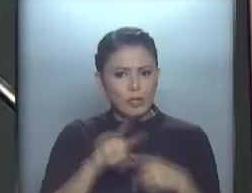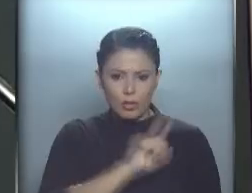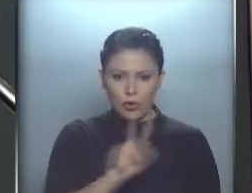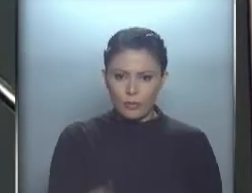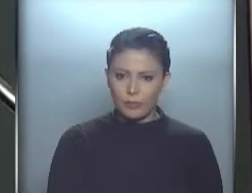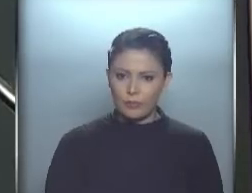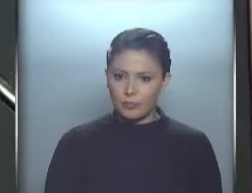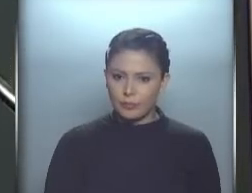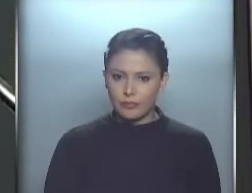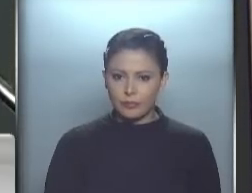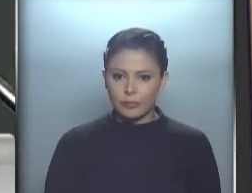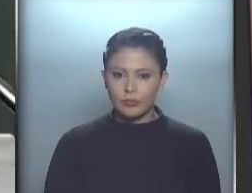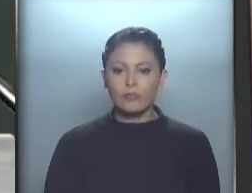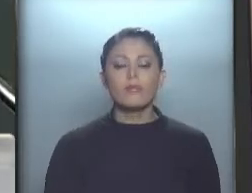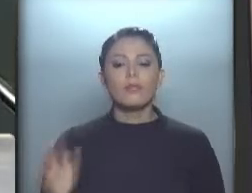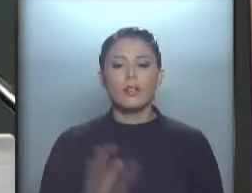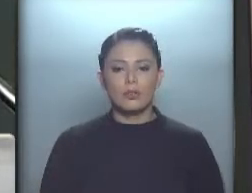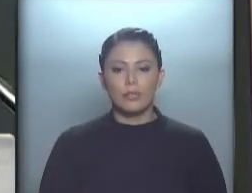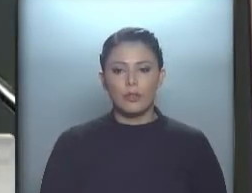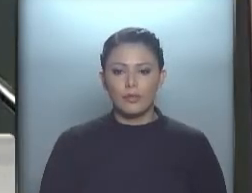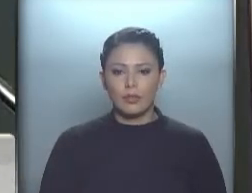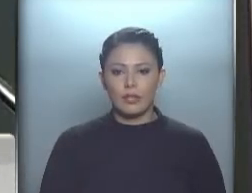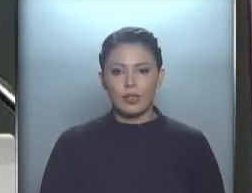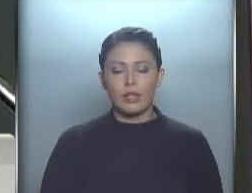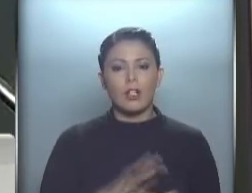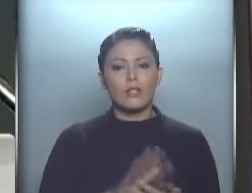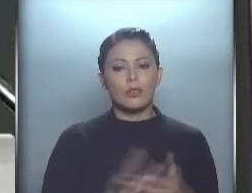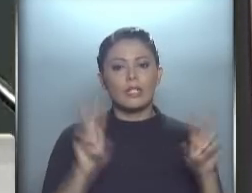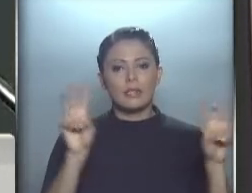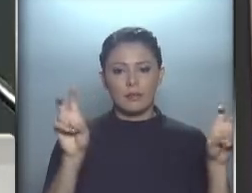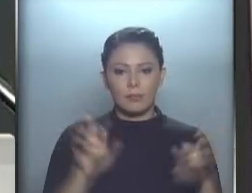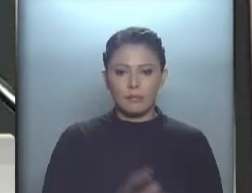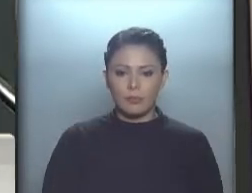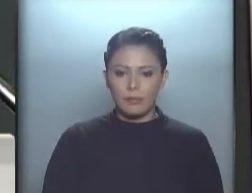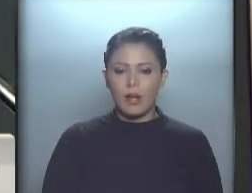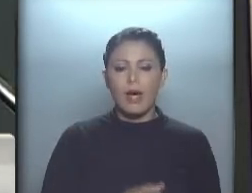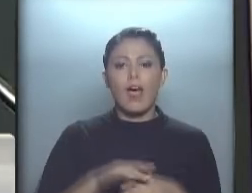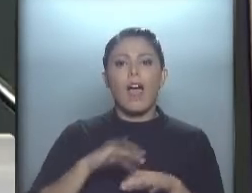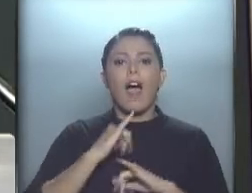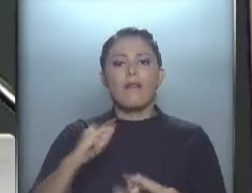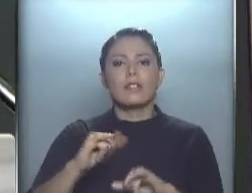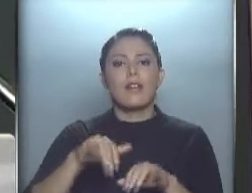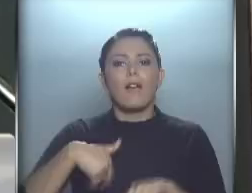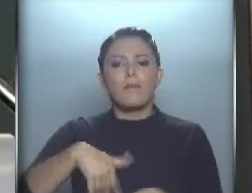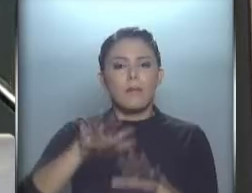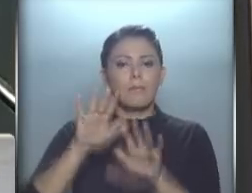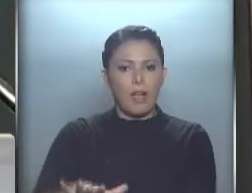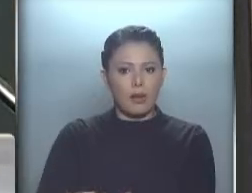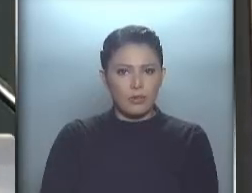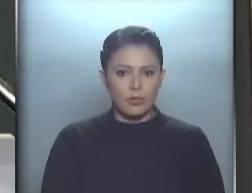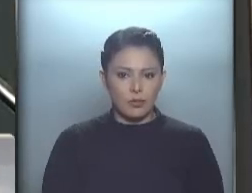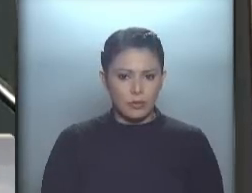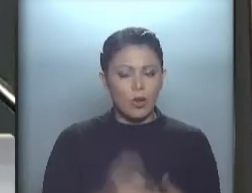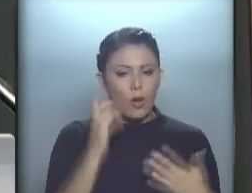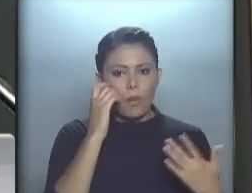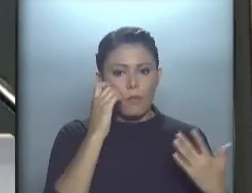negociación respecto a la cuestión de el paro anticipado Por supuesto que